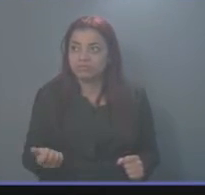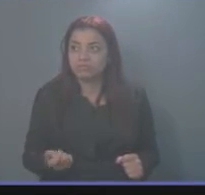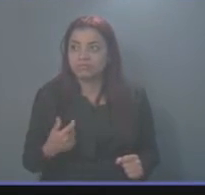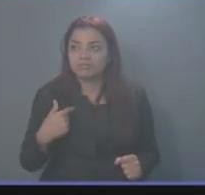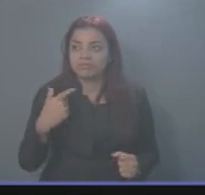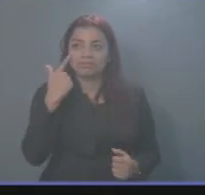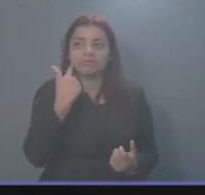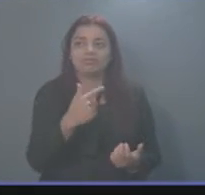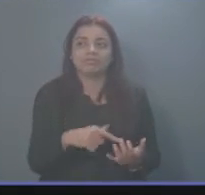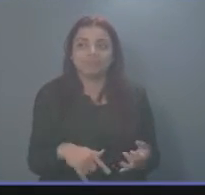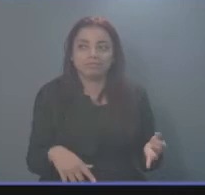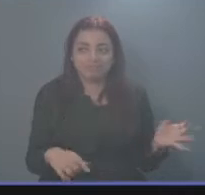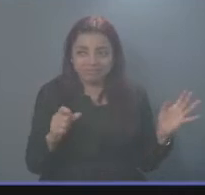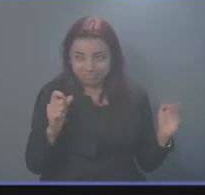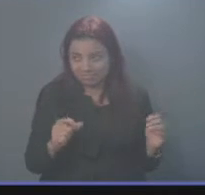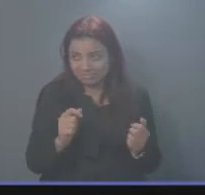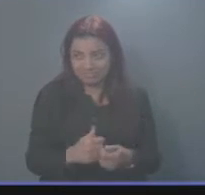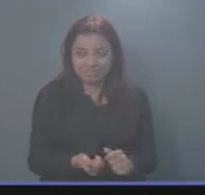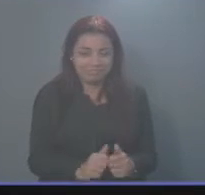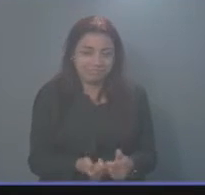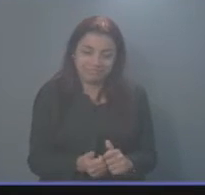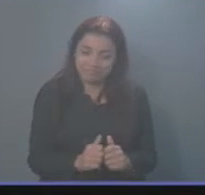costear estos seguros para los atletas,